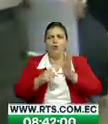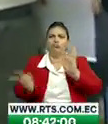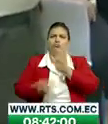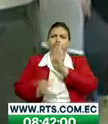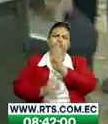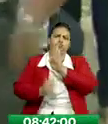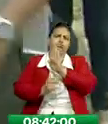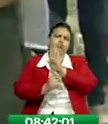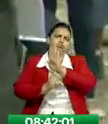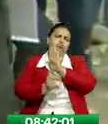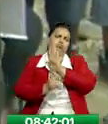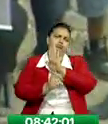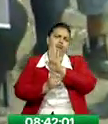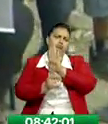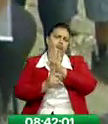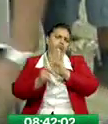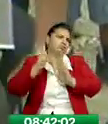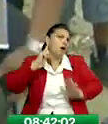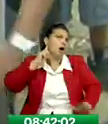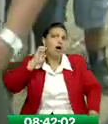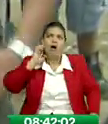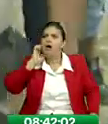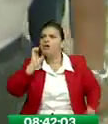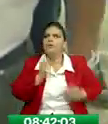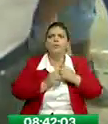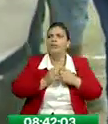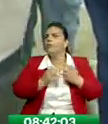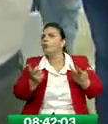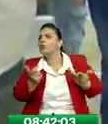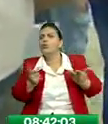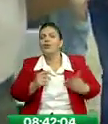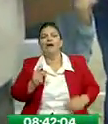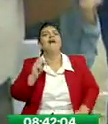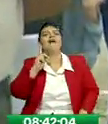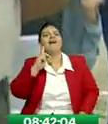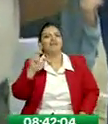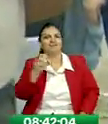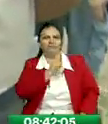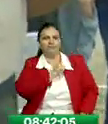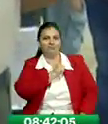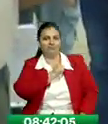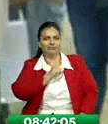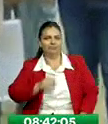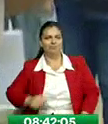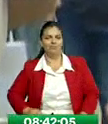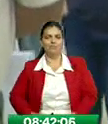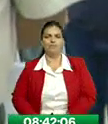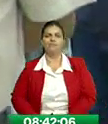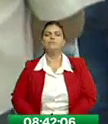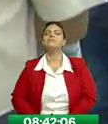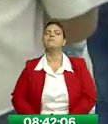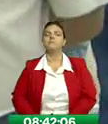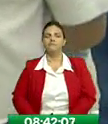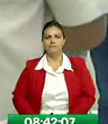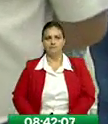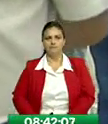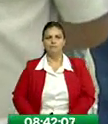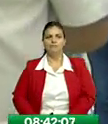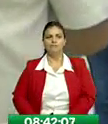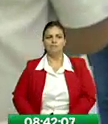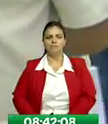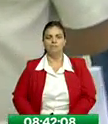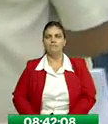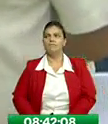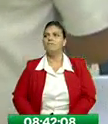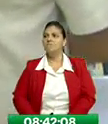la obligación porque todos somos parte de esta seguridad. Así es. ¿Ya ha habido resultados positivos de este trajinar de ustedes? Efectivamente, parece que